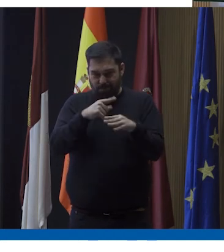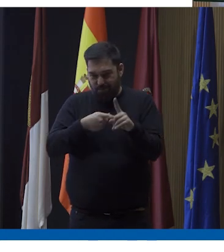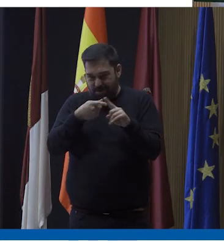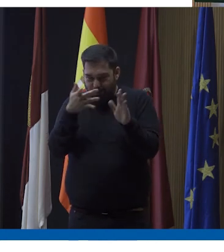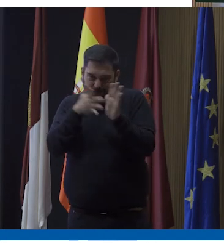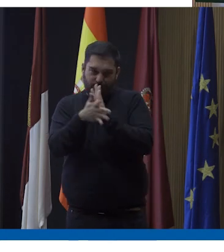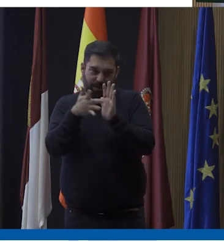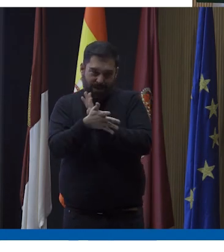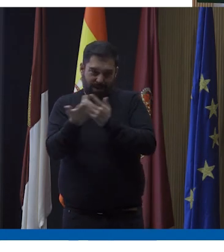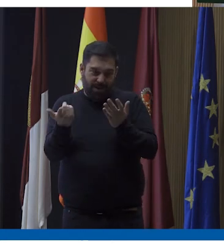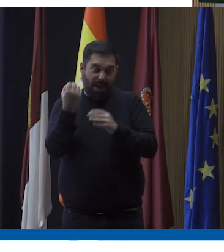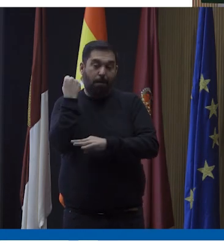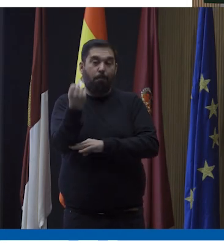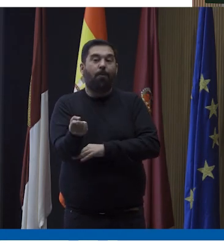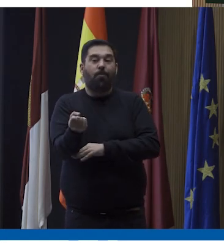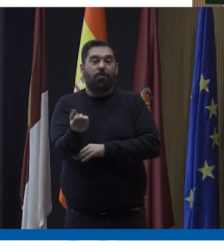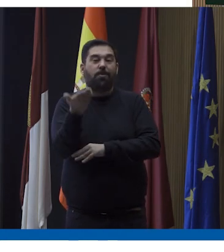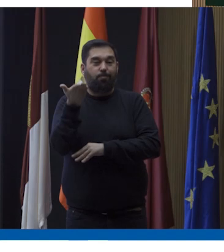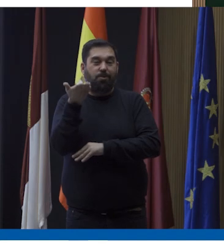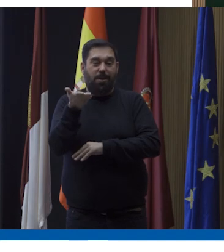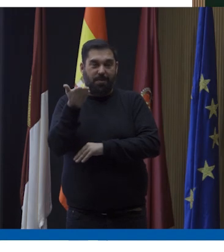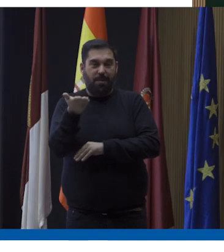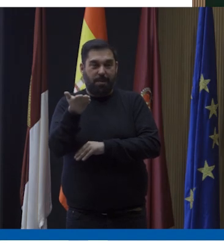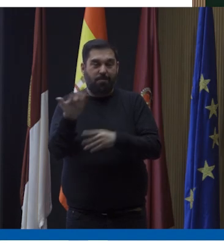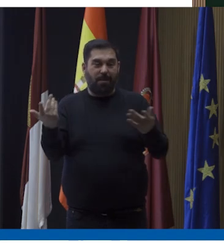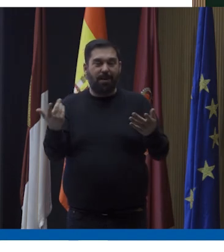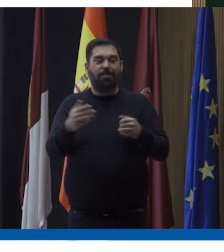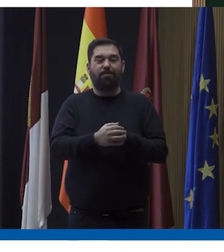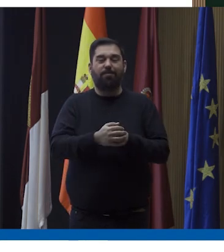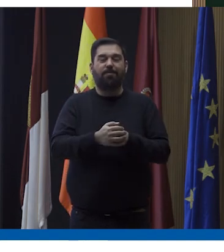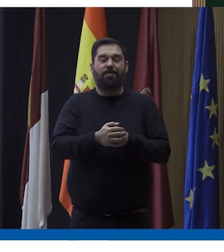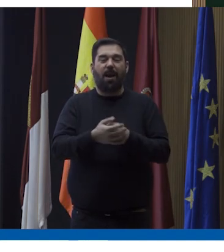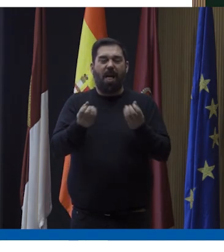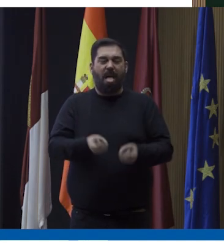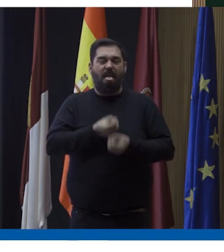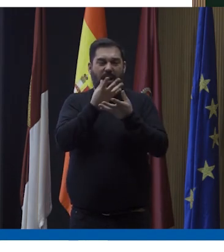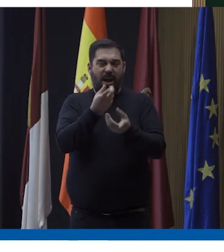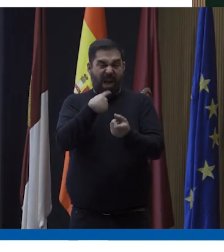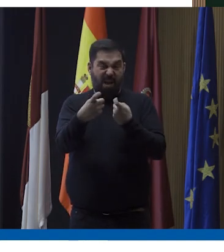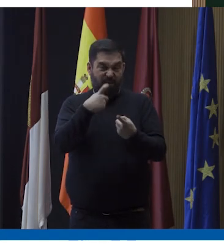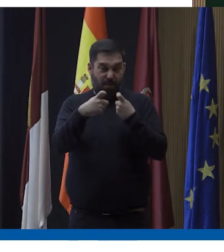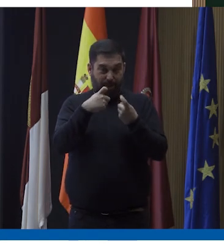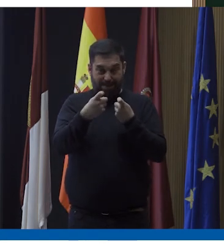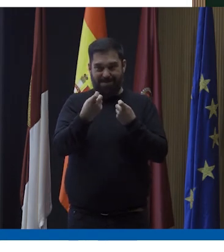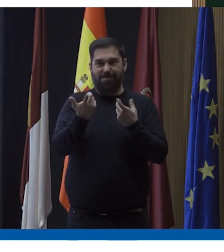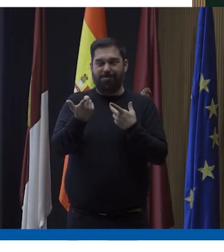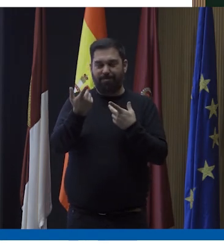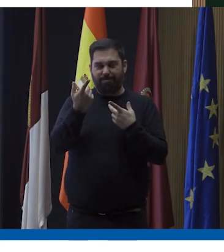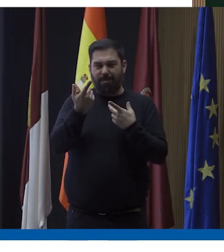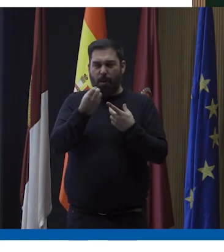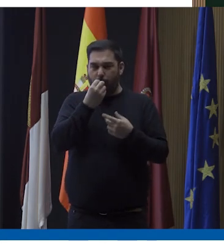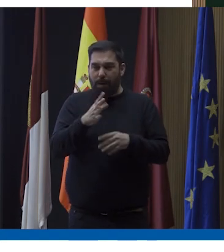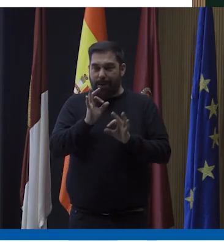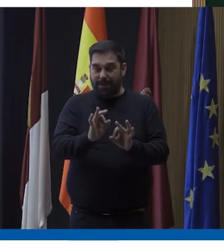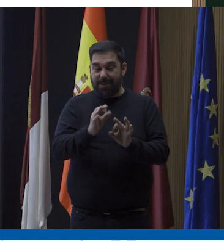veces y este apoyo, pues yo creo que es que las fuentes sean fiables, no buscar en internet cualquier cosa, pues porque